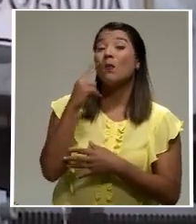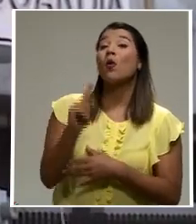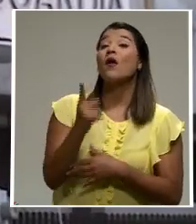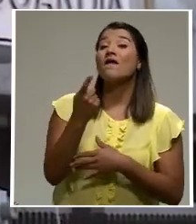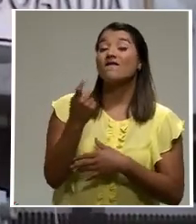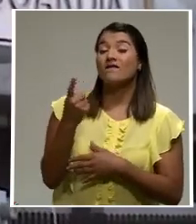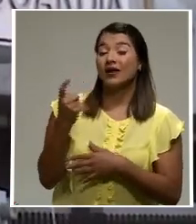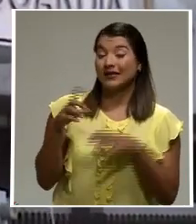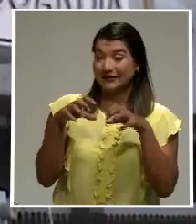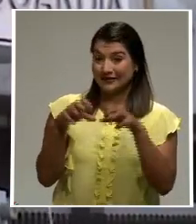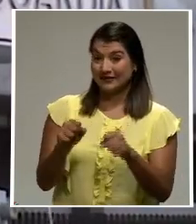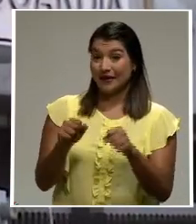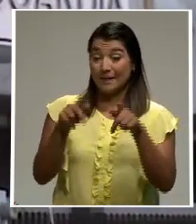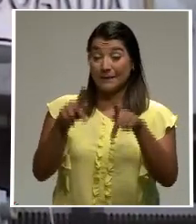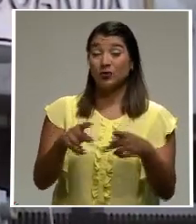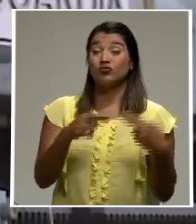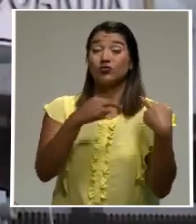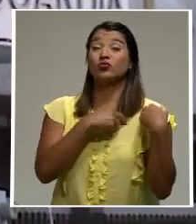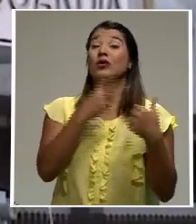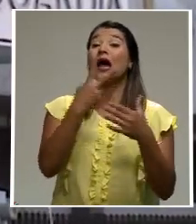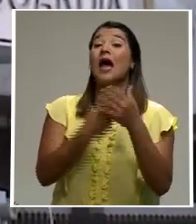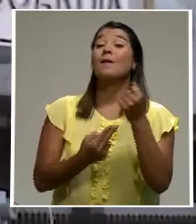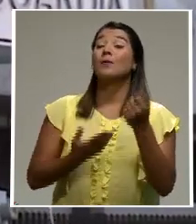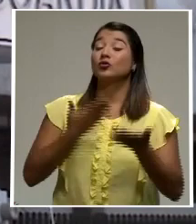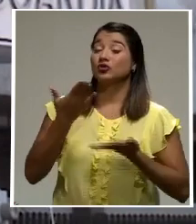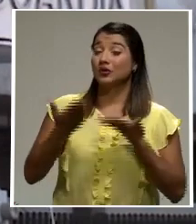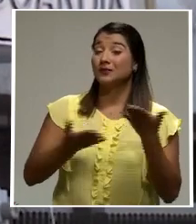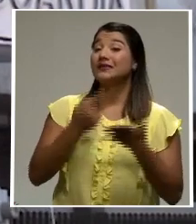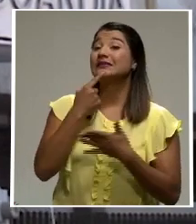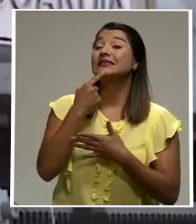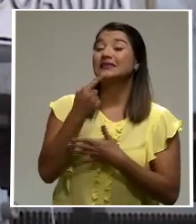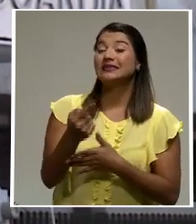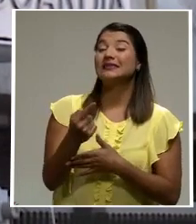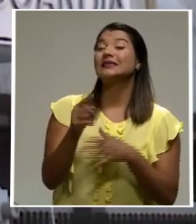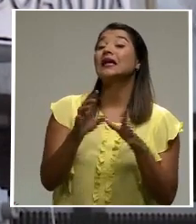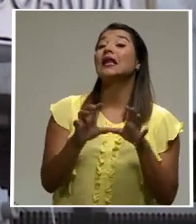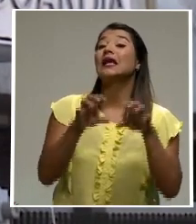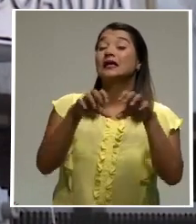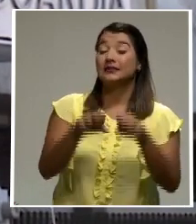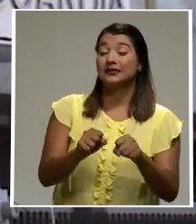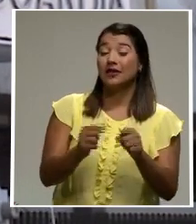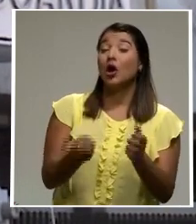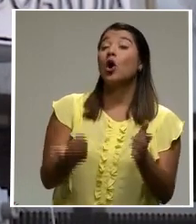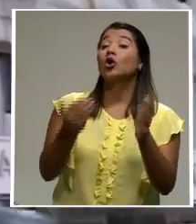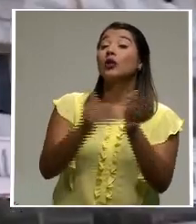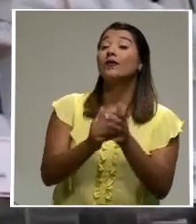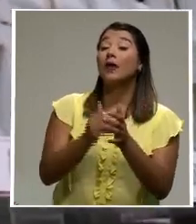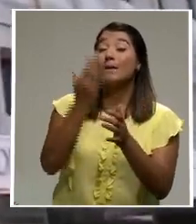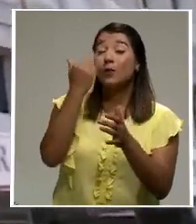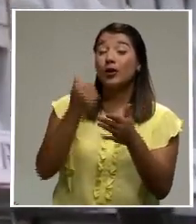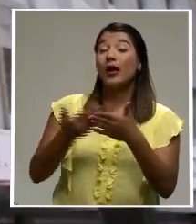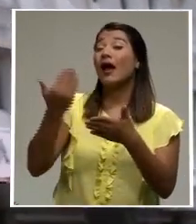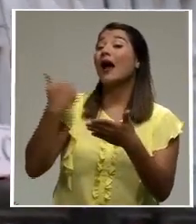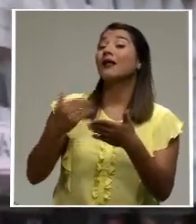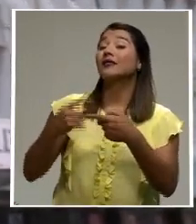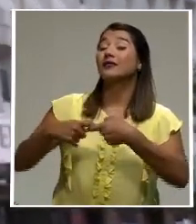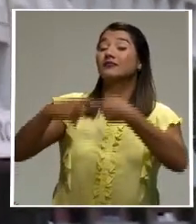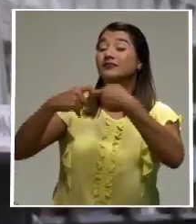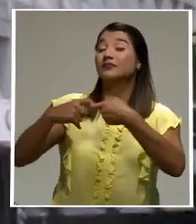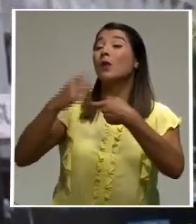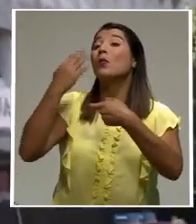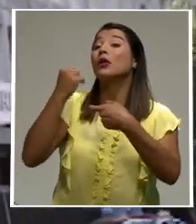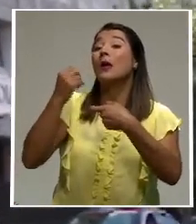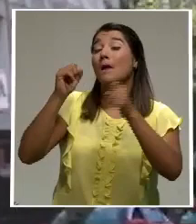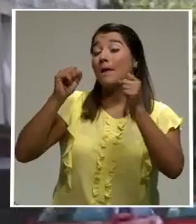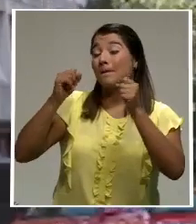diariamente. Los encargados de ambos servicios comentan que las citas presenciales se restablecieron debido a que se atienden patologías en